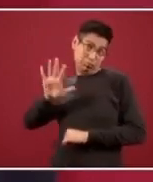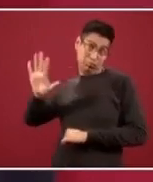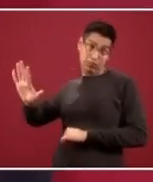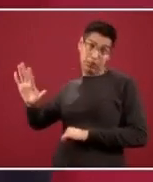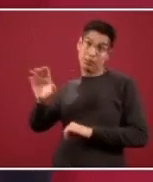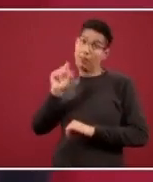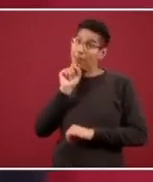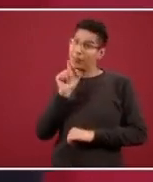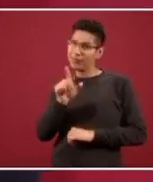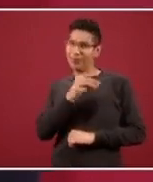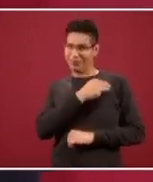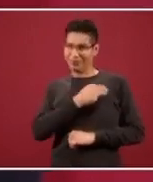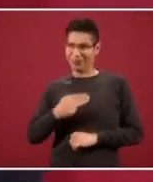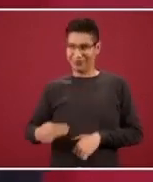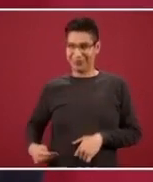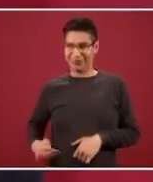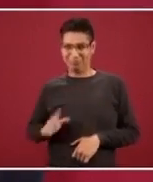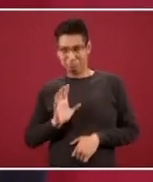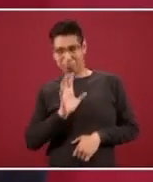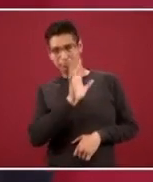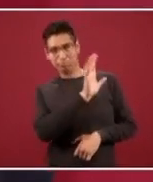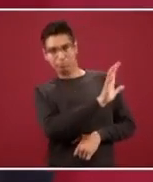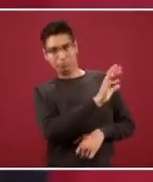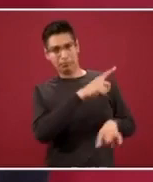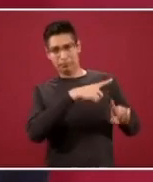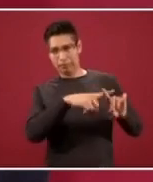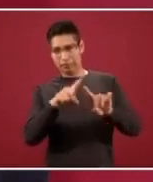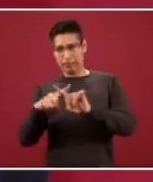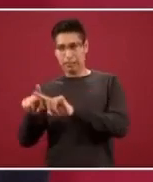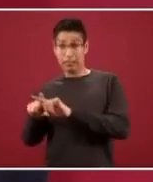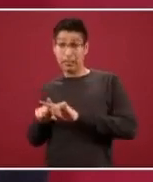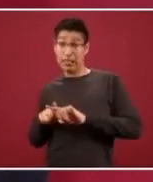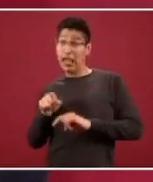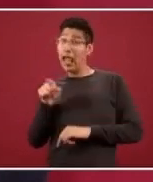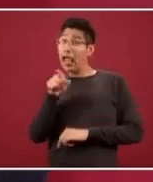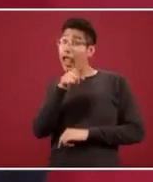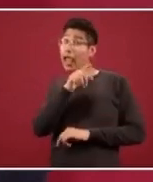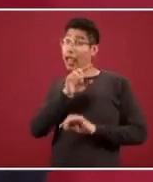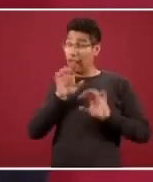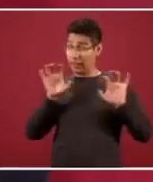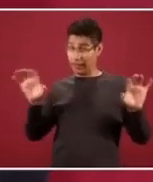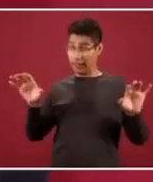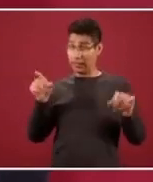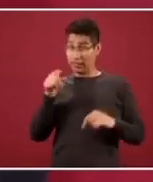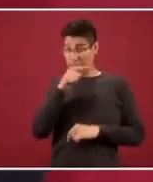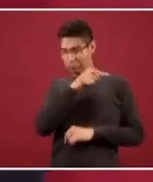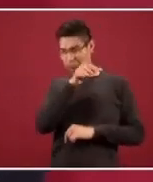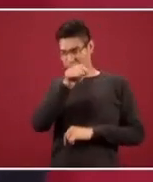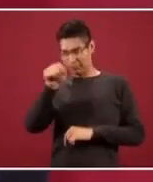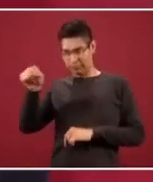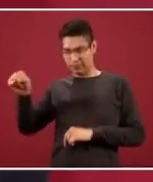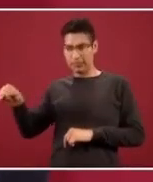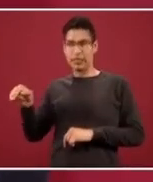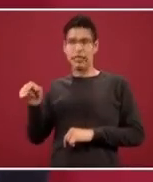autoridades municipales en el resto del país. Ellos son quienes tendrían que estar haciendo esta